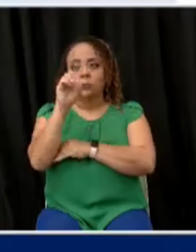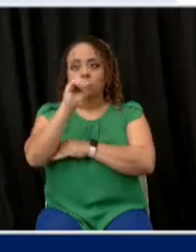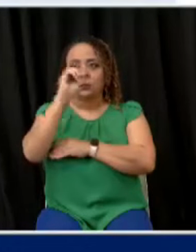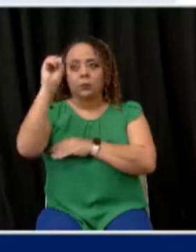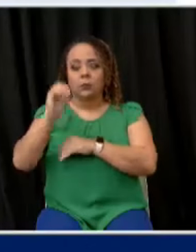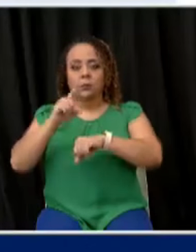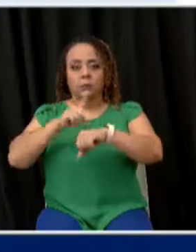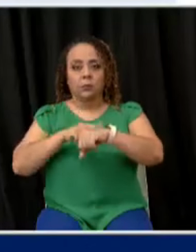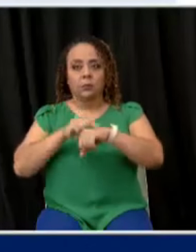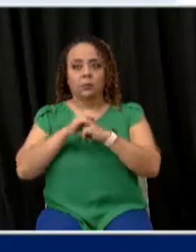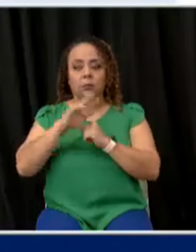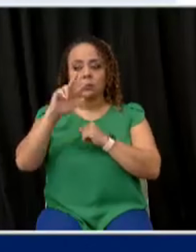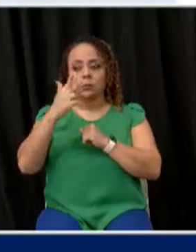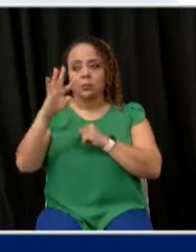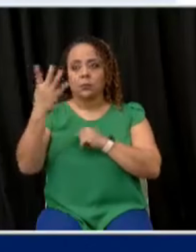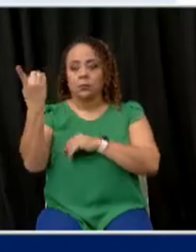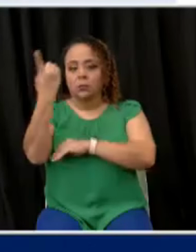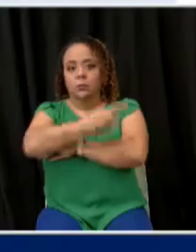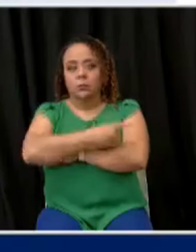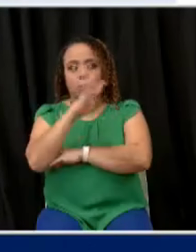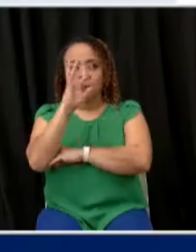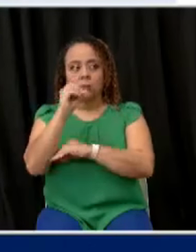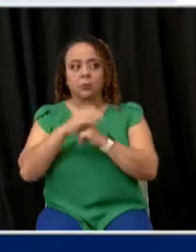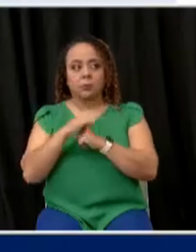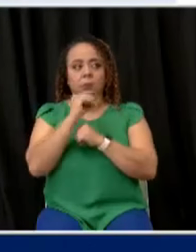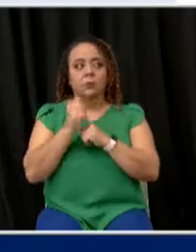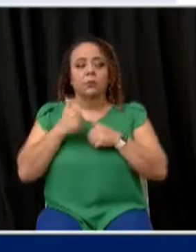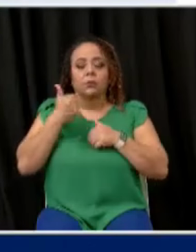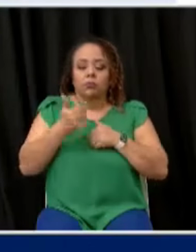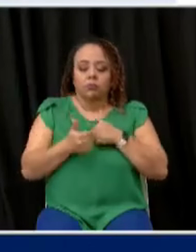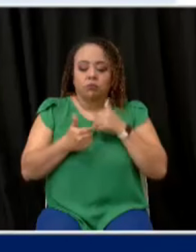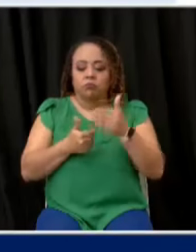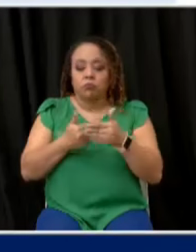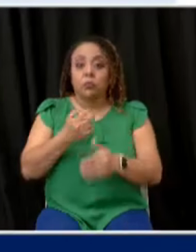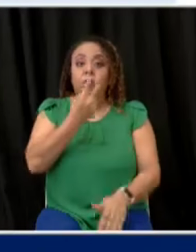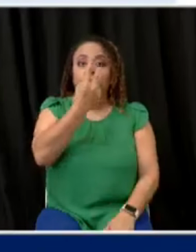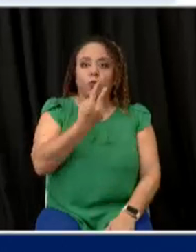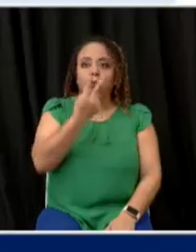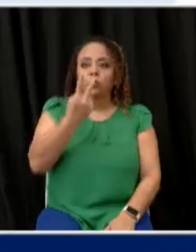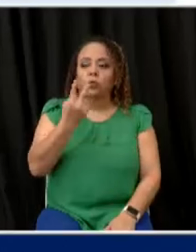tiempo, el tercer y cuarto día el 40%, y así vamos de 2 en 2 días.